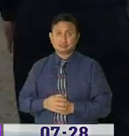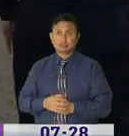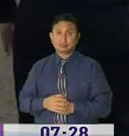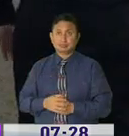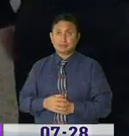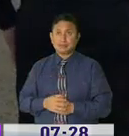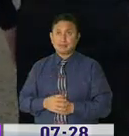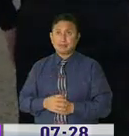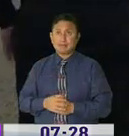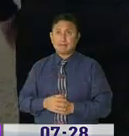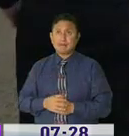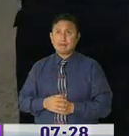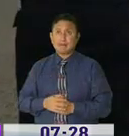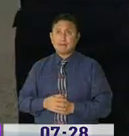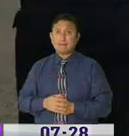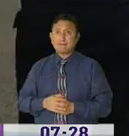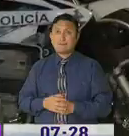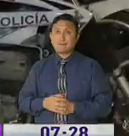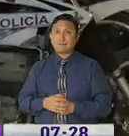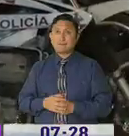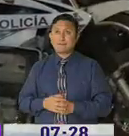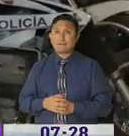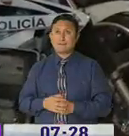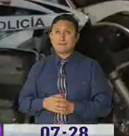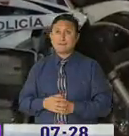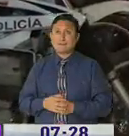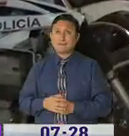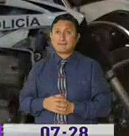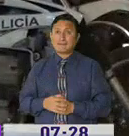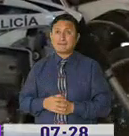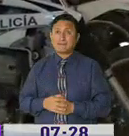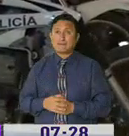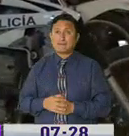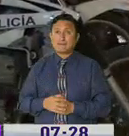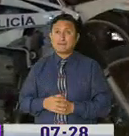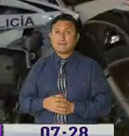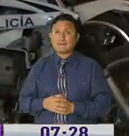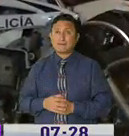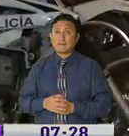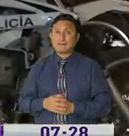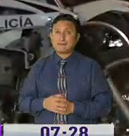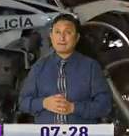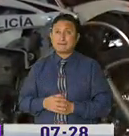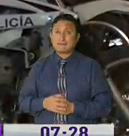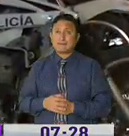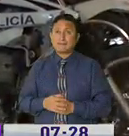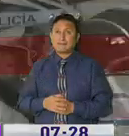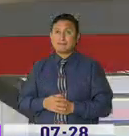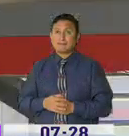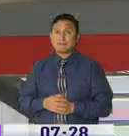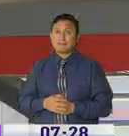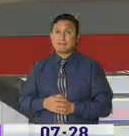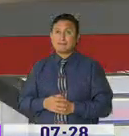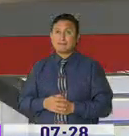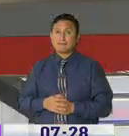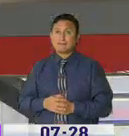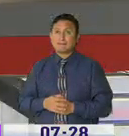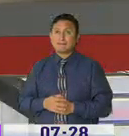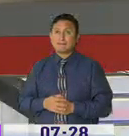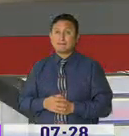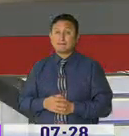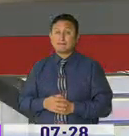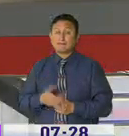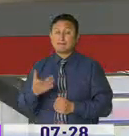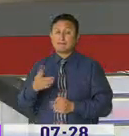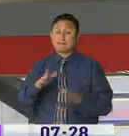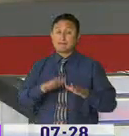Jaramijó. Con cámaras de Eduardo García desde la provincia de Manabí, informó Wendy Delgado. Los peligros en la zona del Golfo de